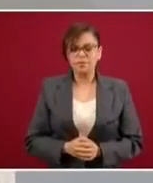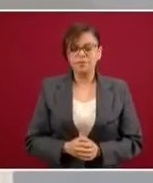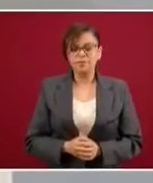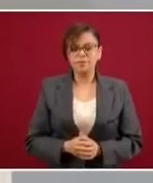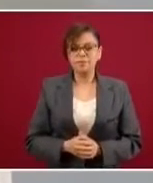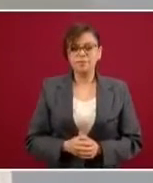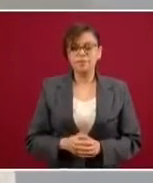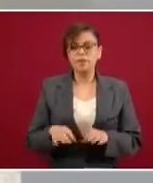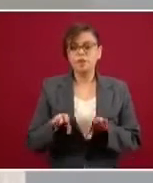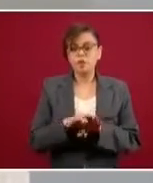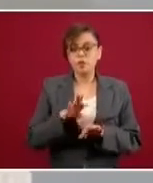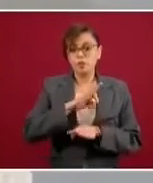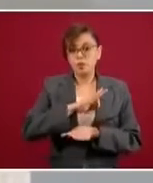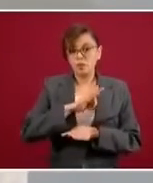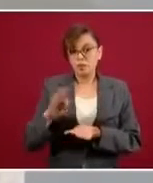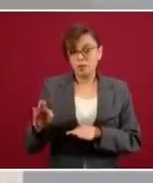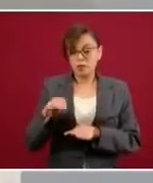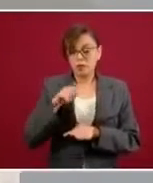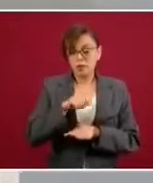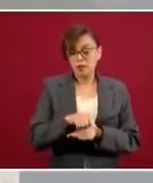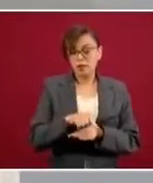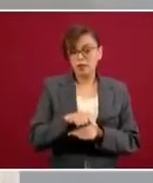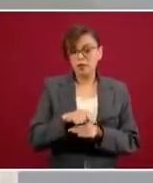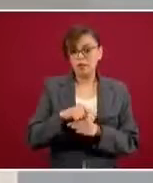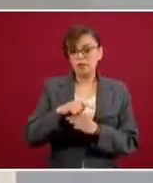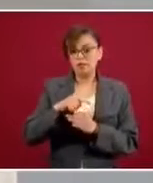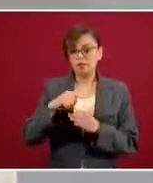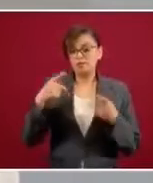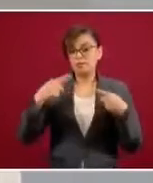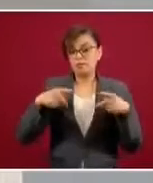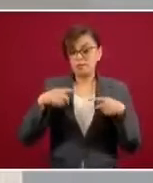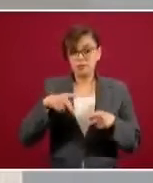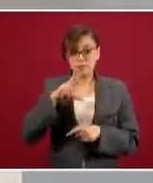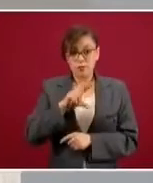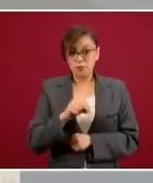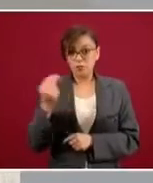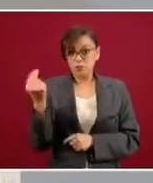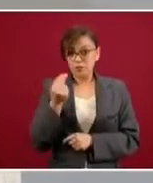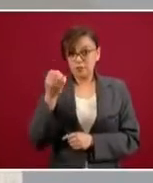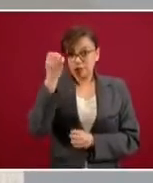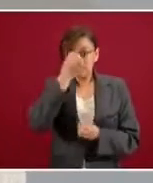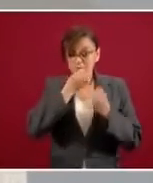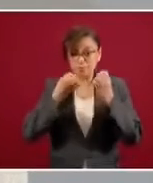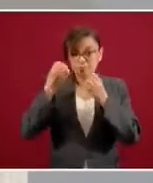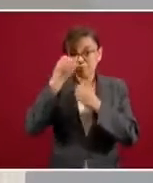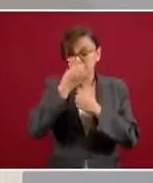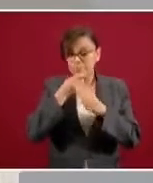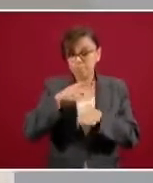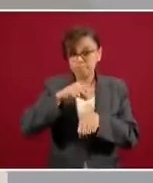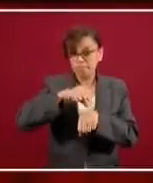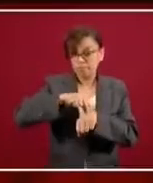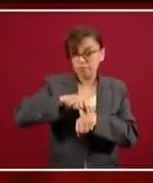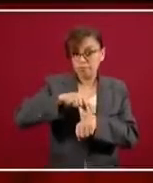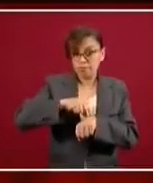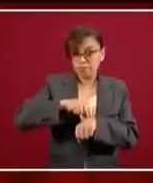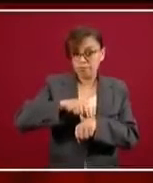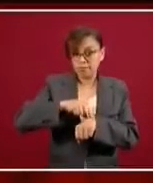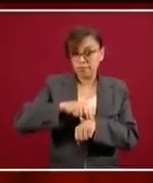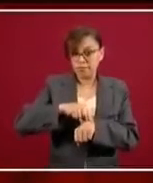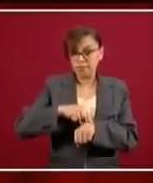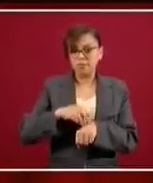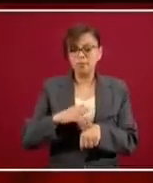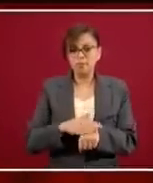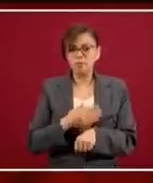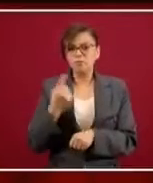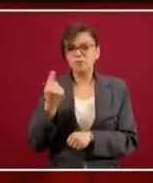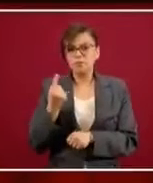reducir la posibilidad de que las personas que no necesitan una evaluación médica por el hecho de que tienen